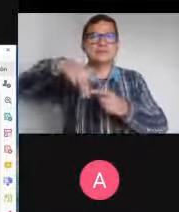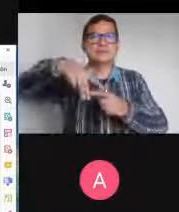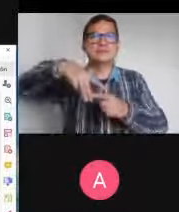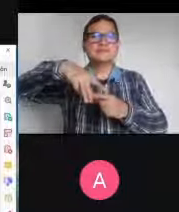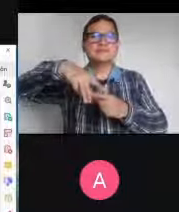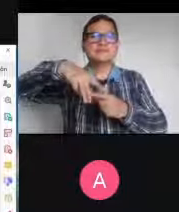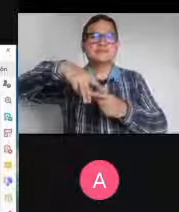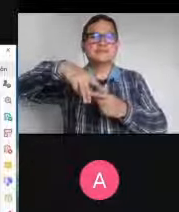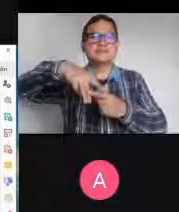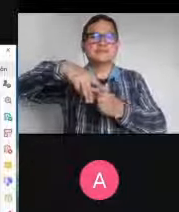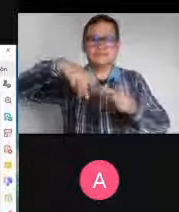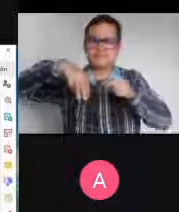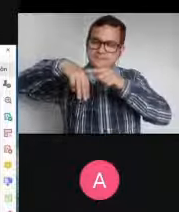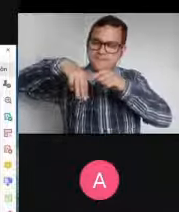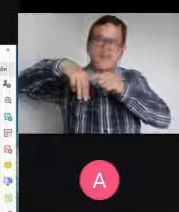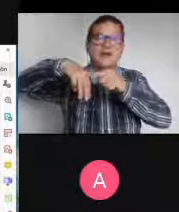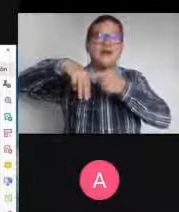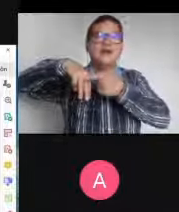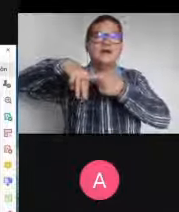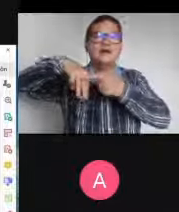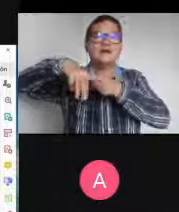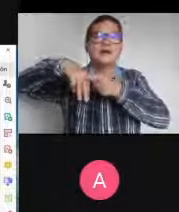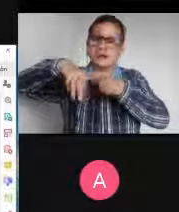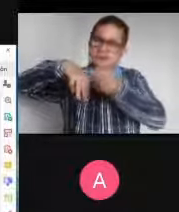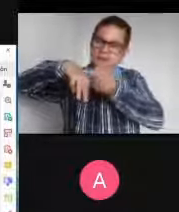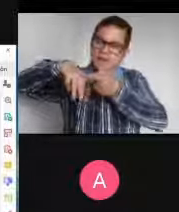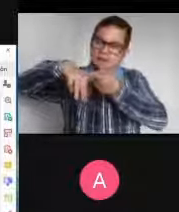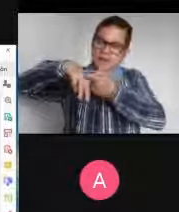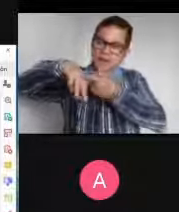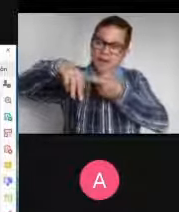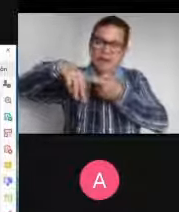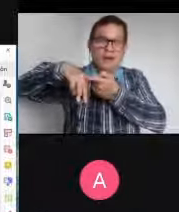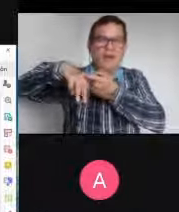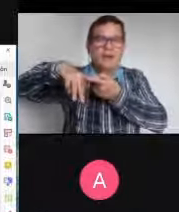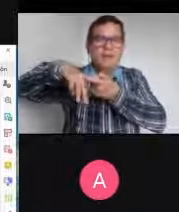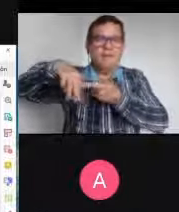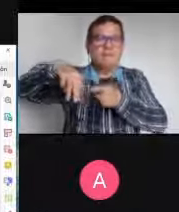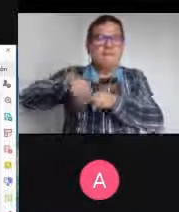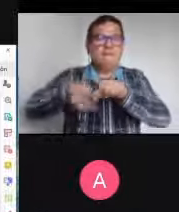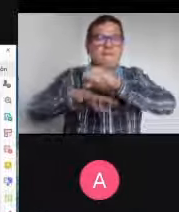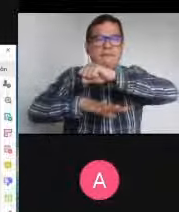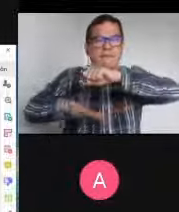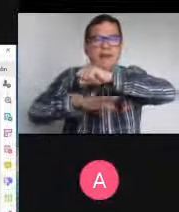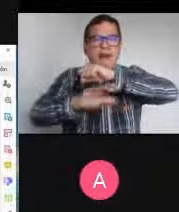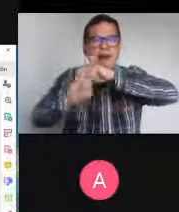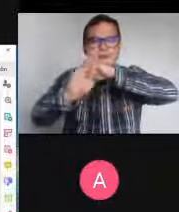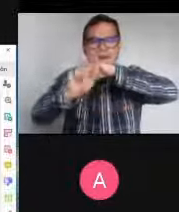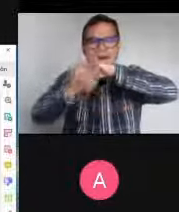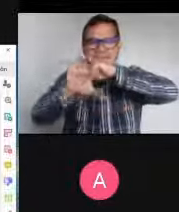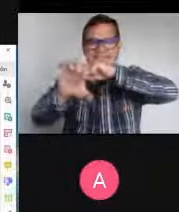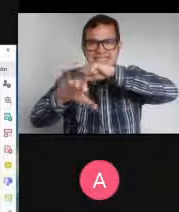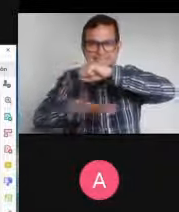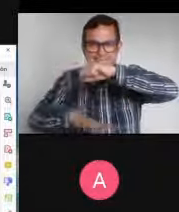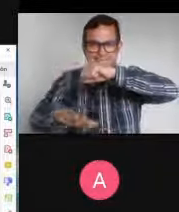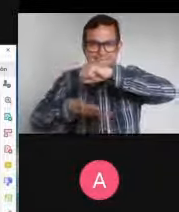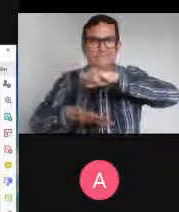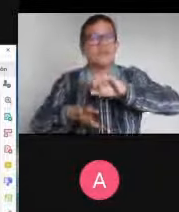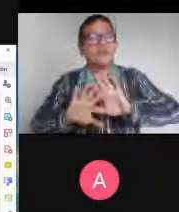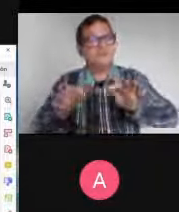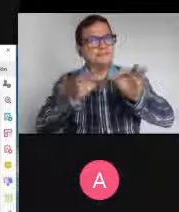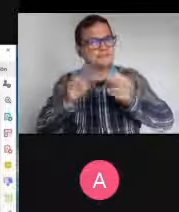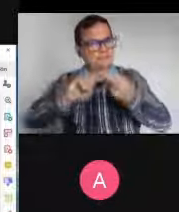línea perpendicular a otra línea, ese corresponde a la base. ¿Listos? Haciendo pues